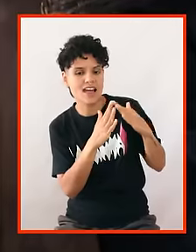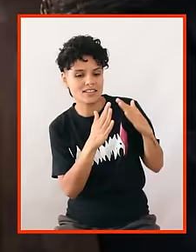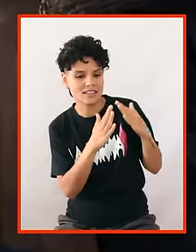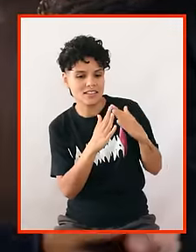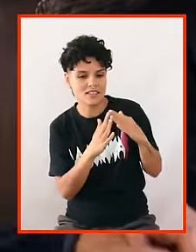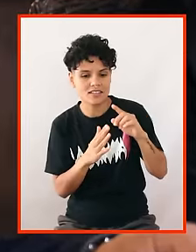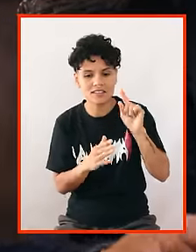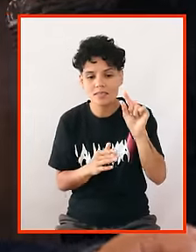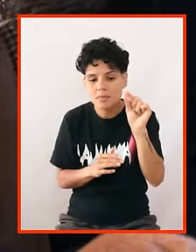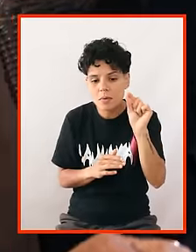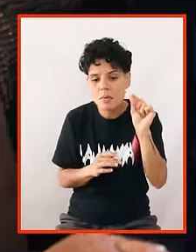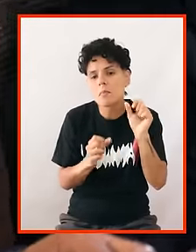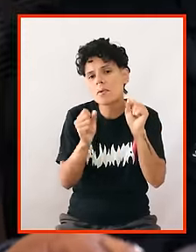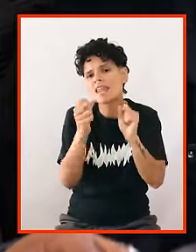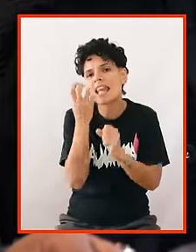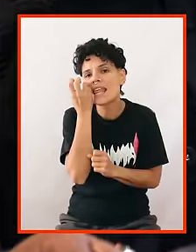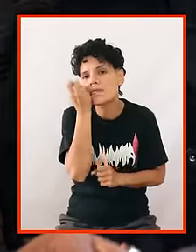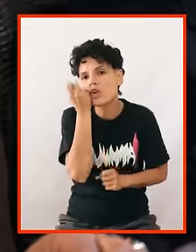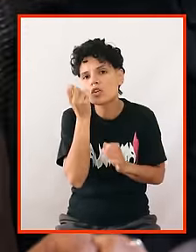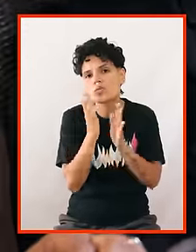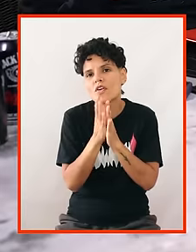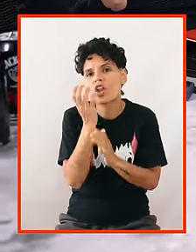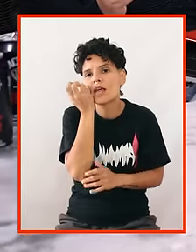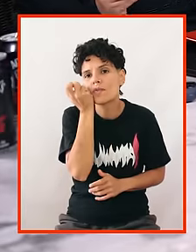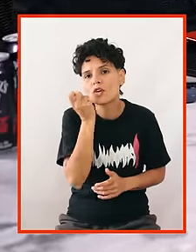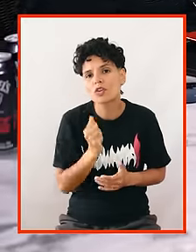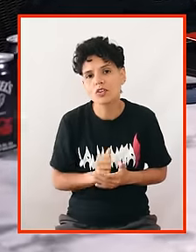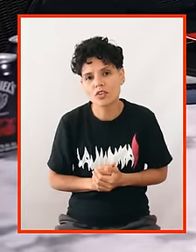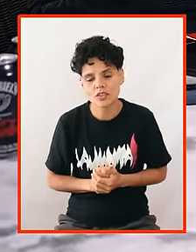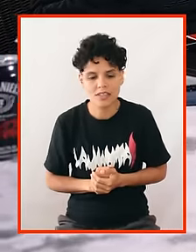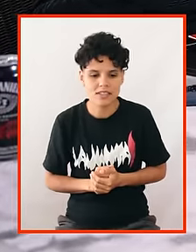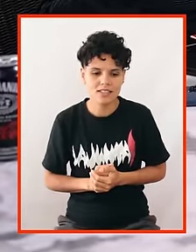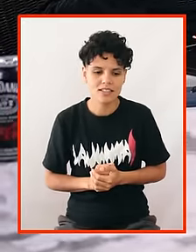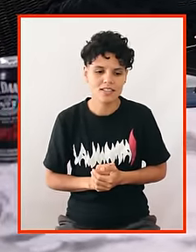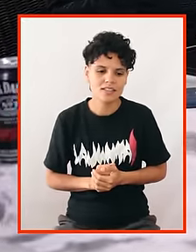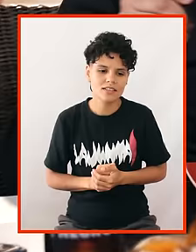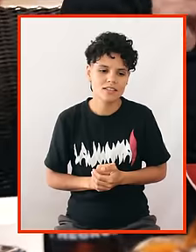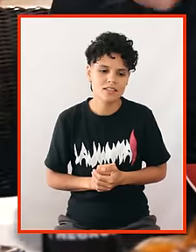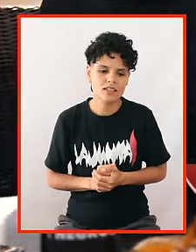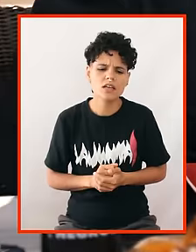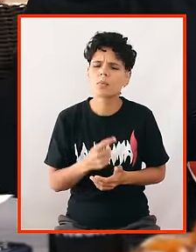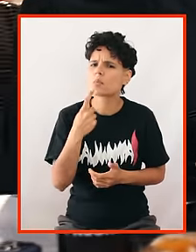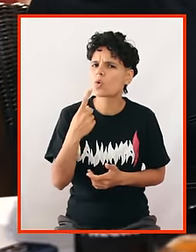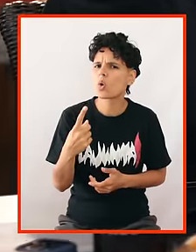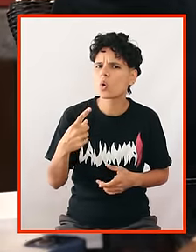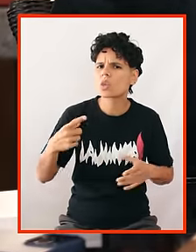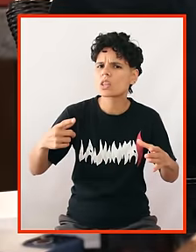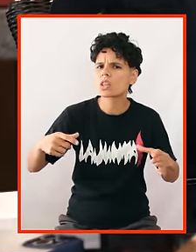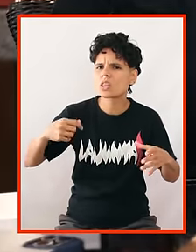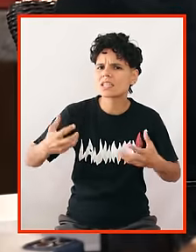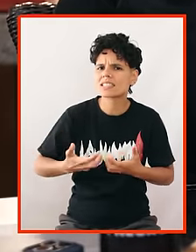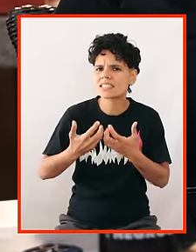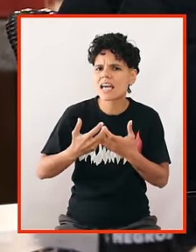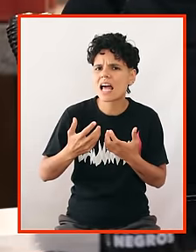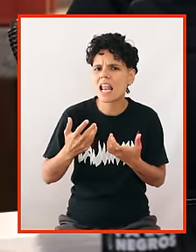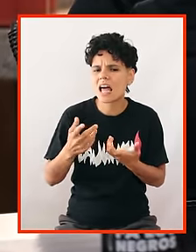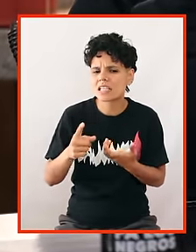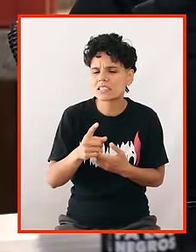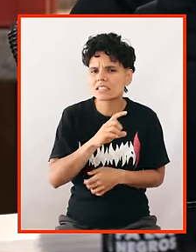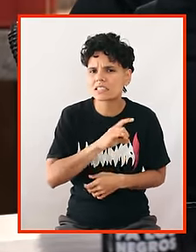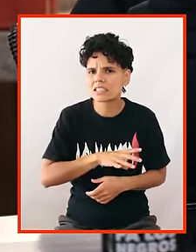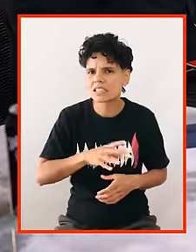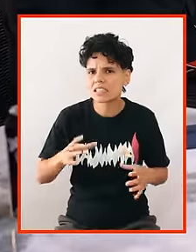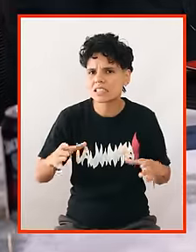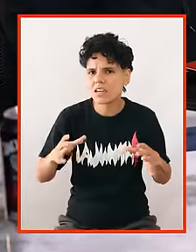Oye, ¿les puedo pedir un limoncito? Un limoncito. Ahí está el limoncito. Ah, mira, acá. ¿La chilena es para todo o es